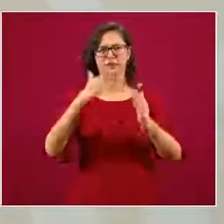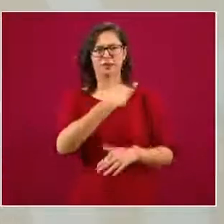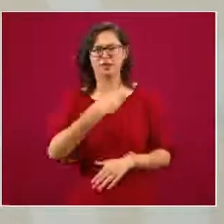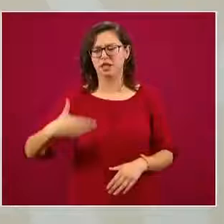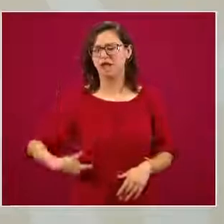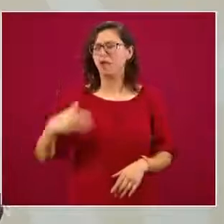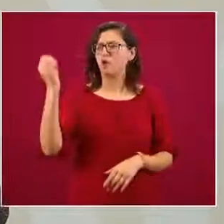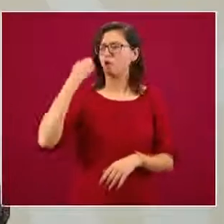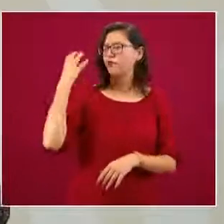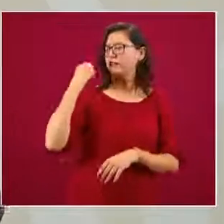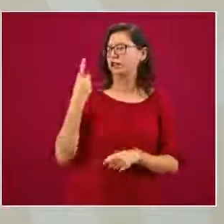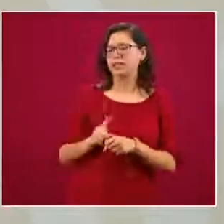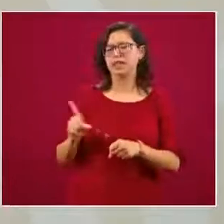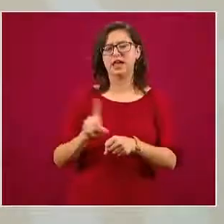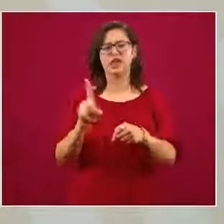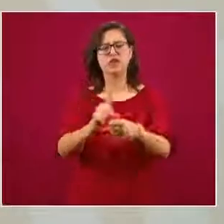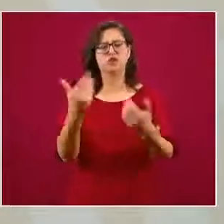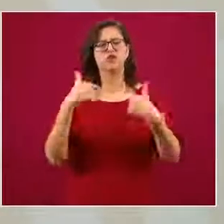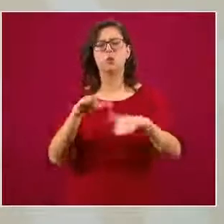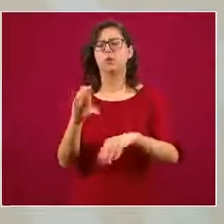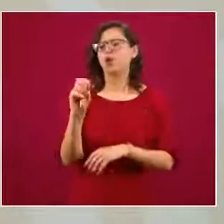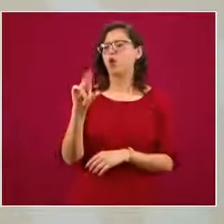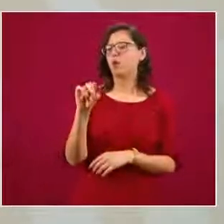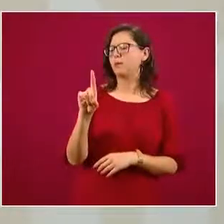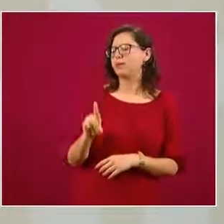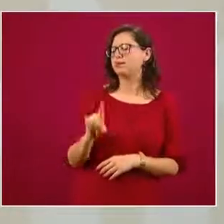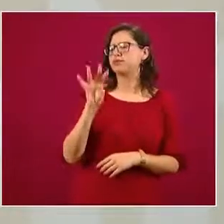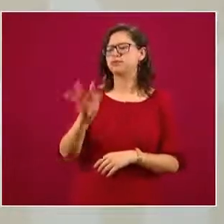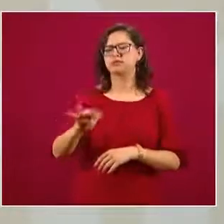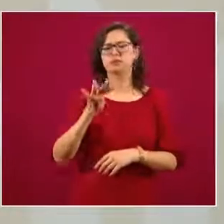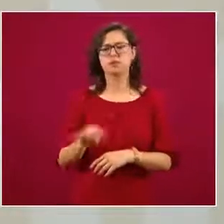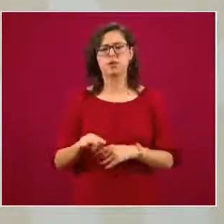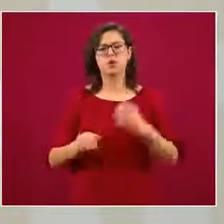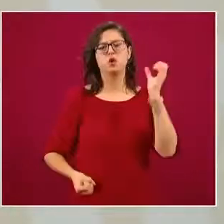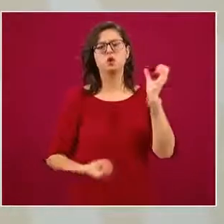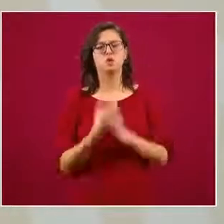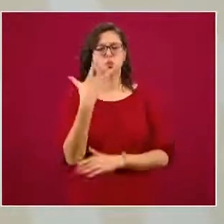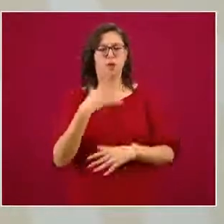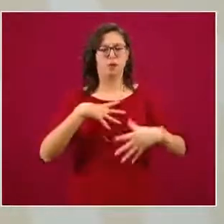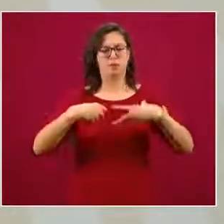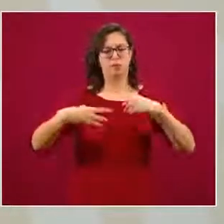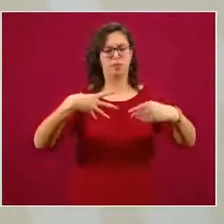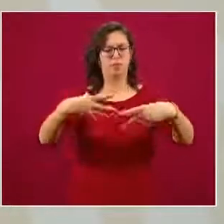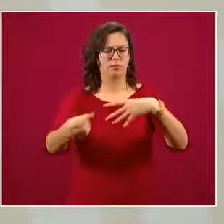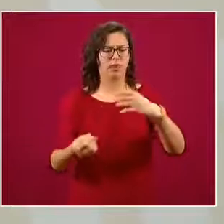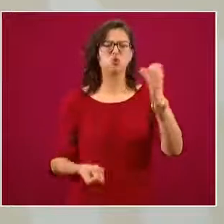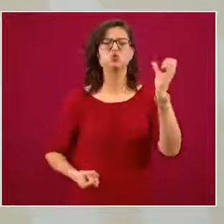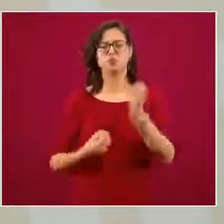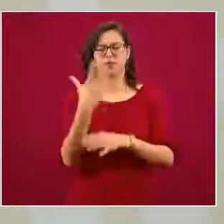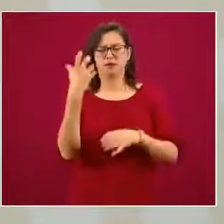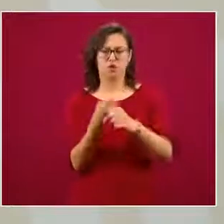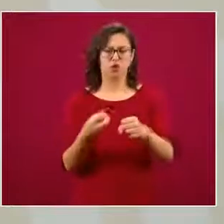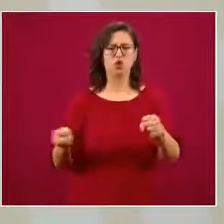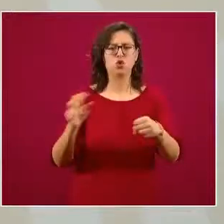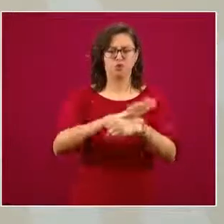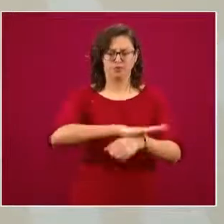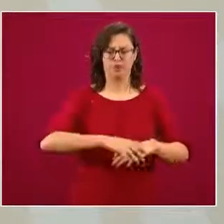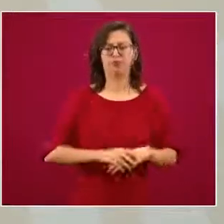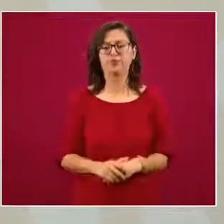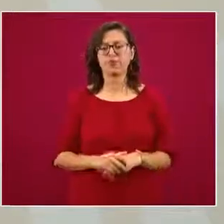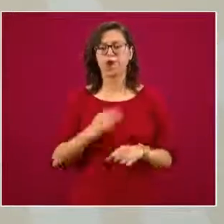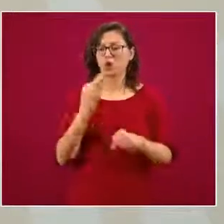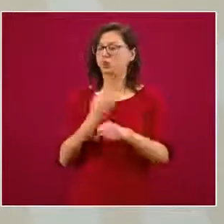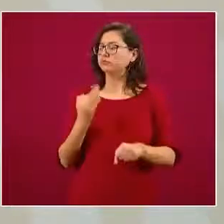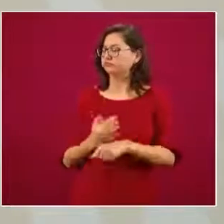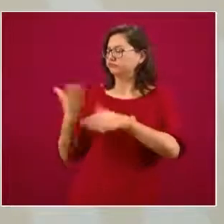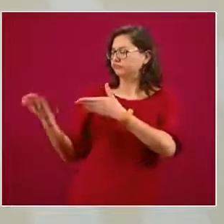el coronavirus SARS-CoV-2. Hoy vamos a tener el informe técnico que presentará el doctor José Luis Salomía. Le hemos